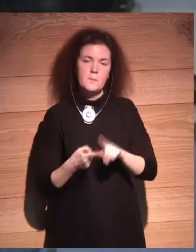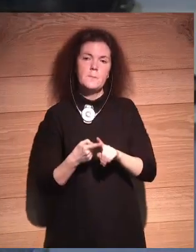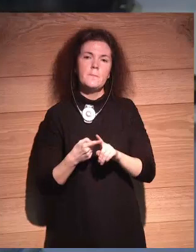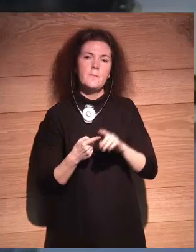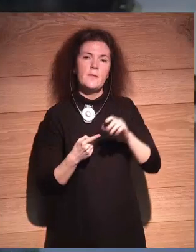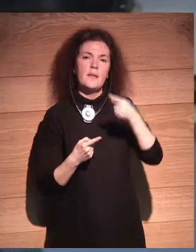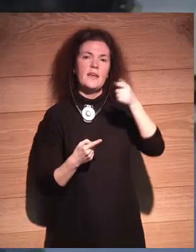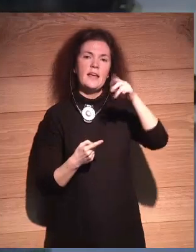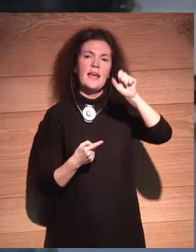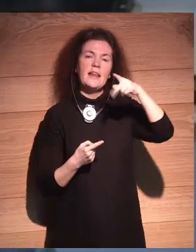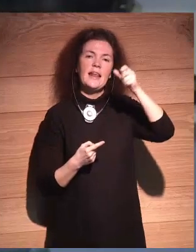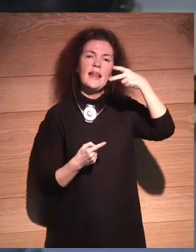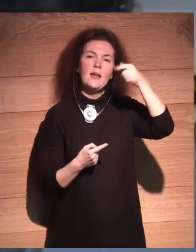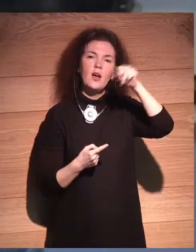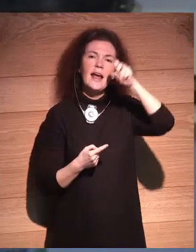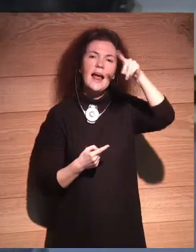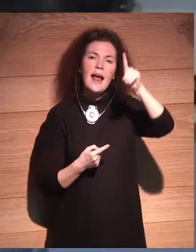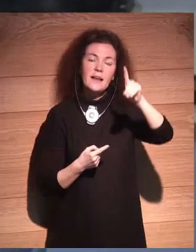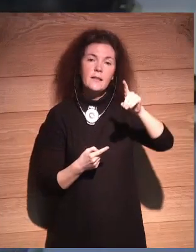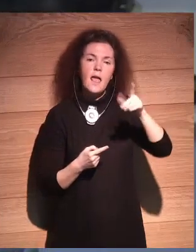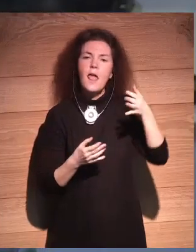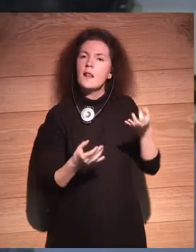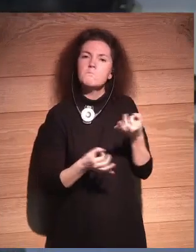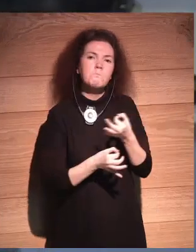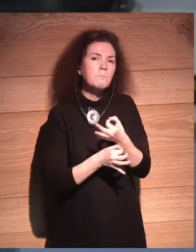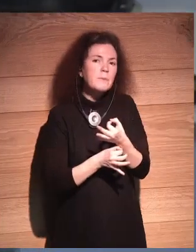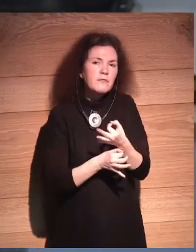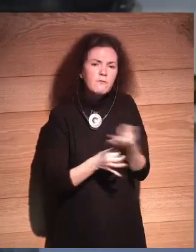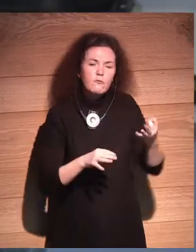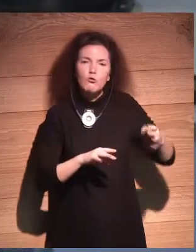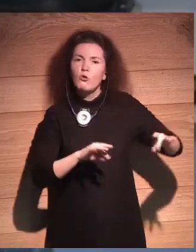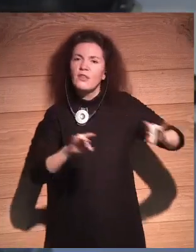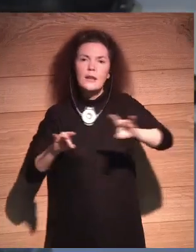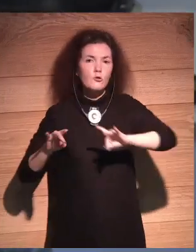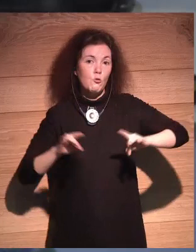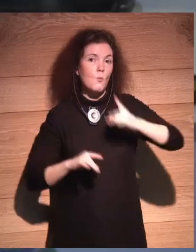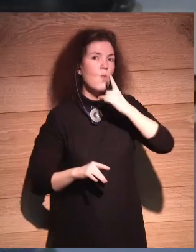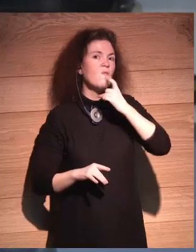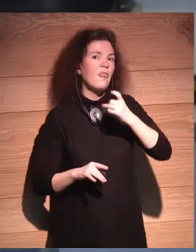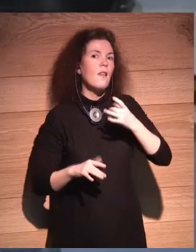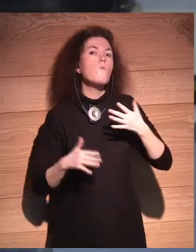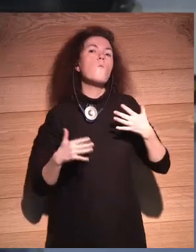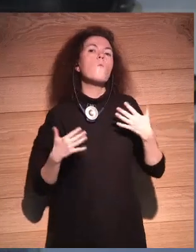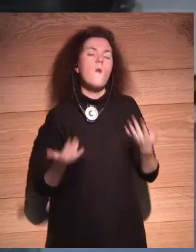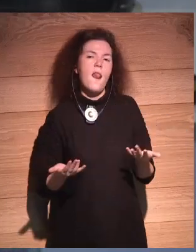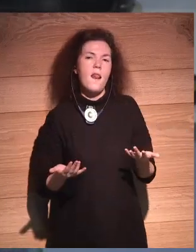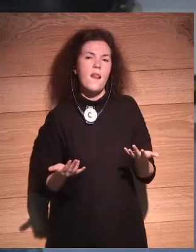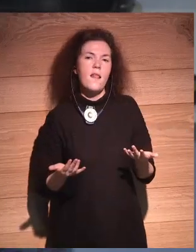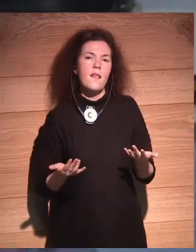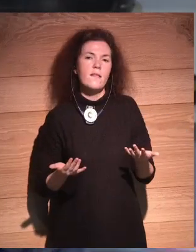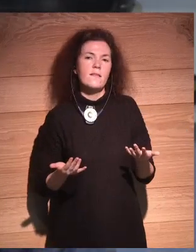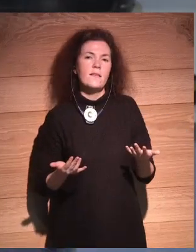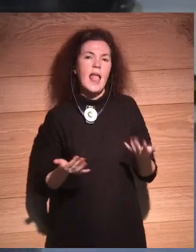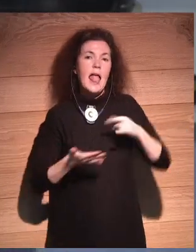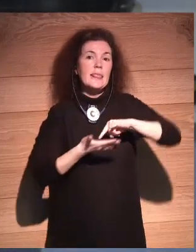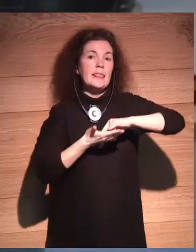es Ger Leonhard, que se mueve a la perfección en un territorio muy difícil, que es en la